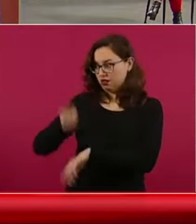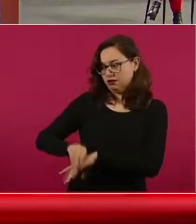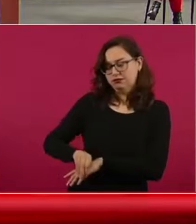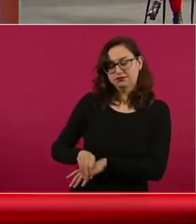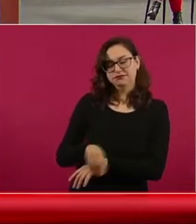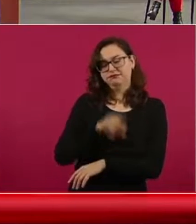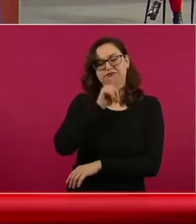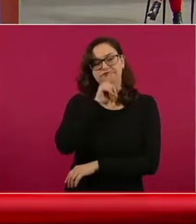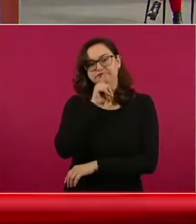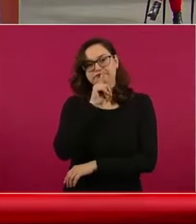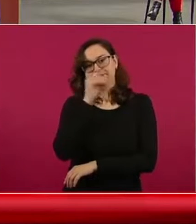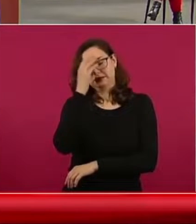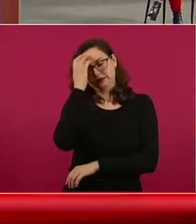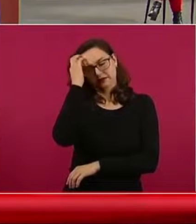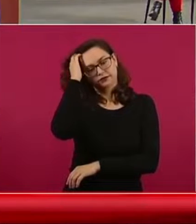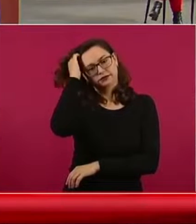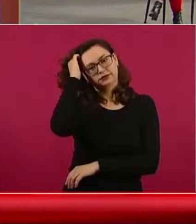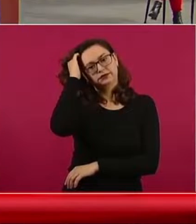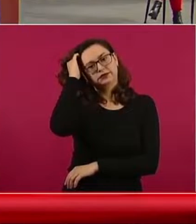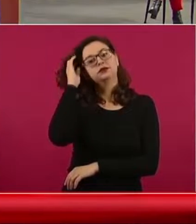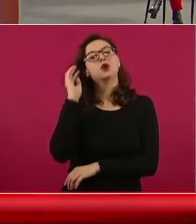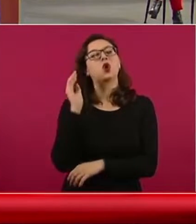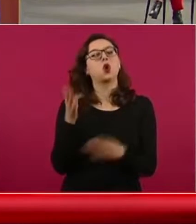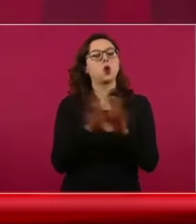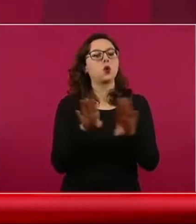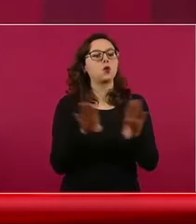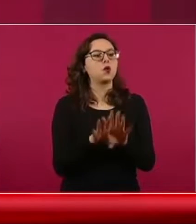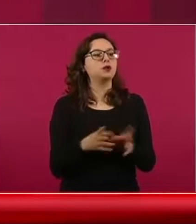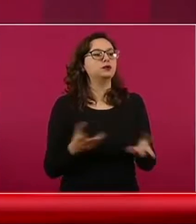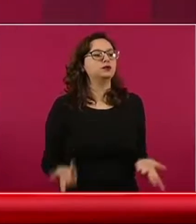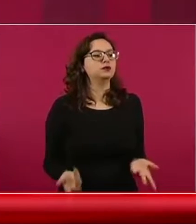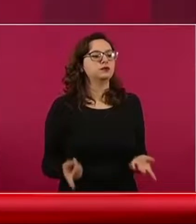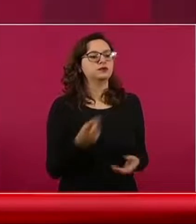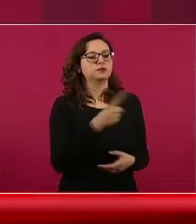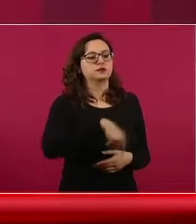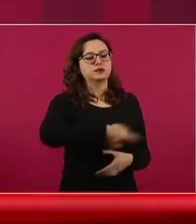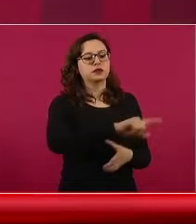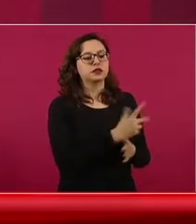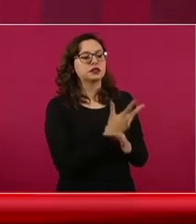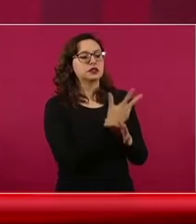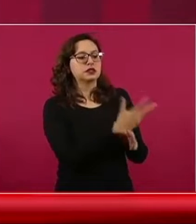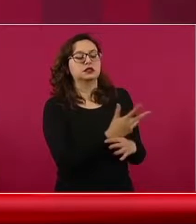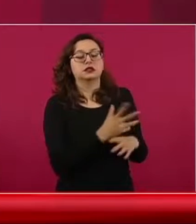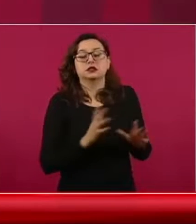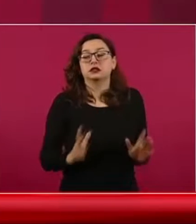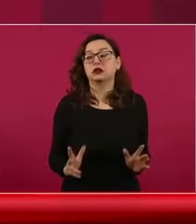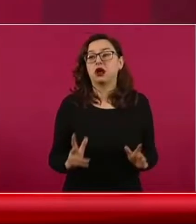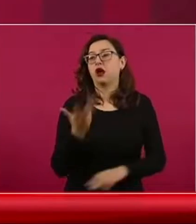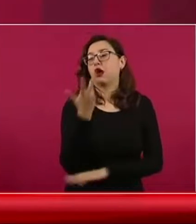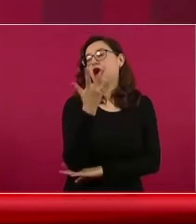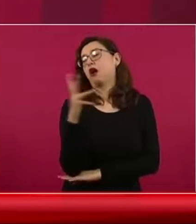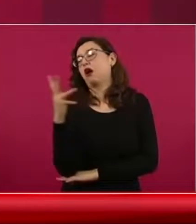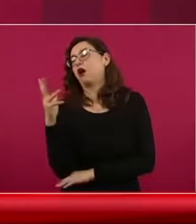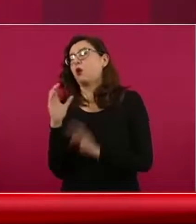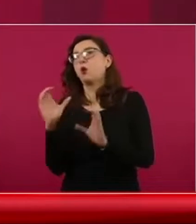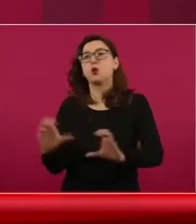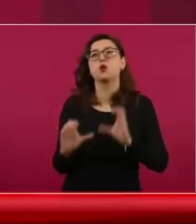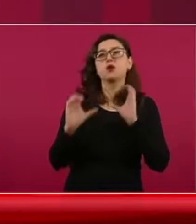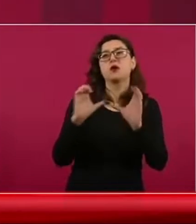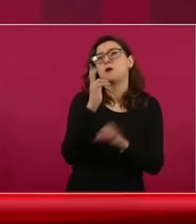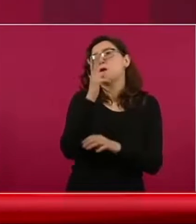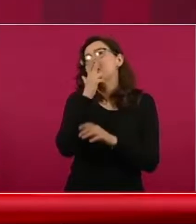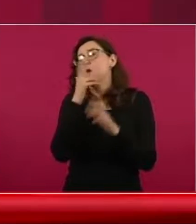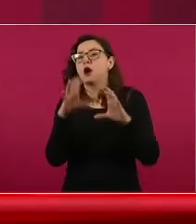del medio ambiente y que nos preocupa el cambio climático y al mismo tiempo